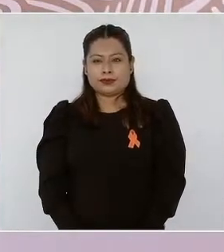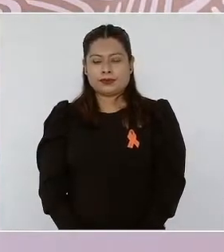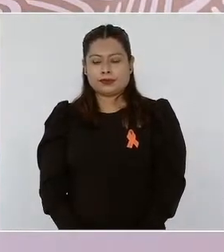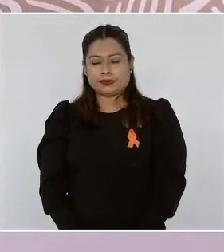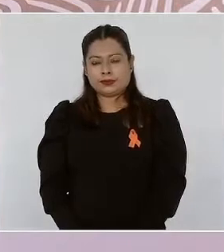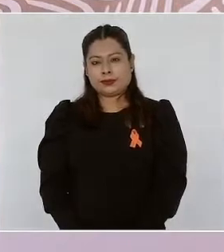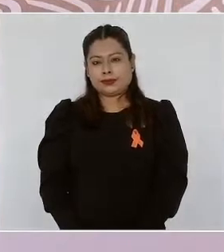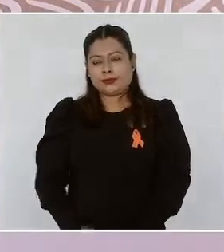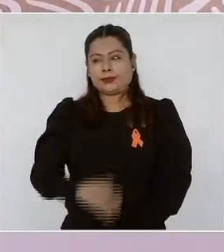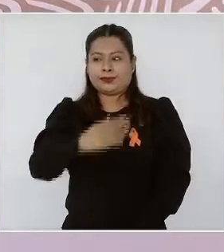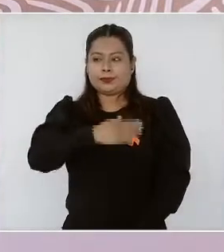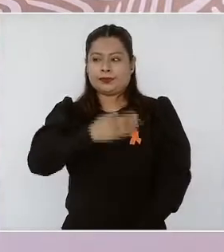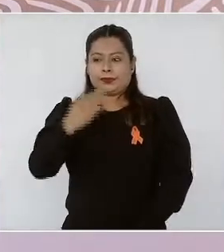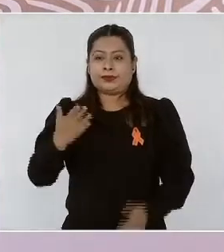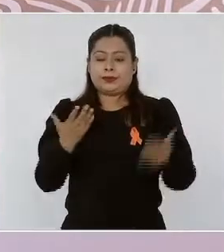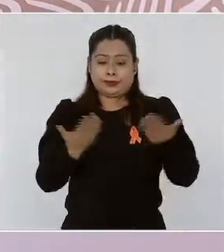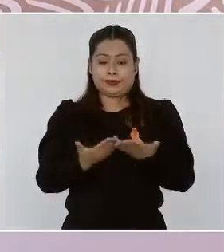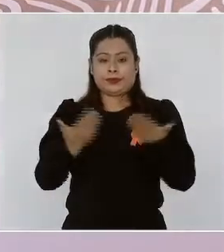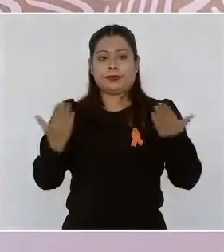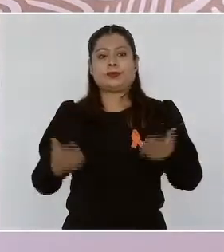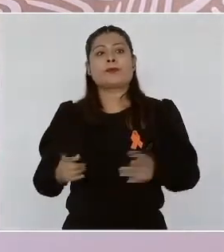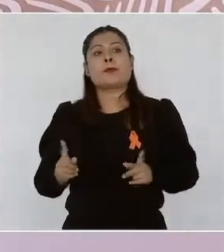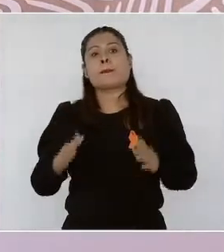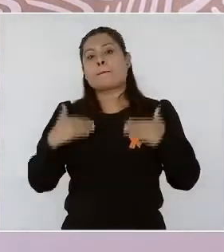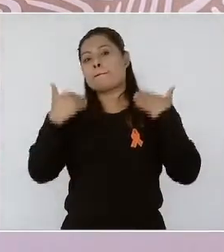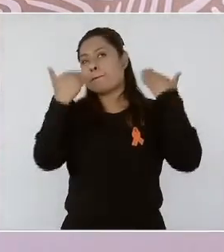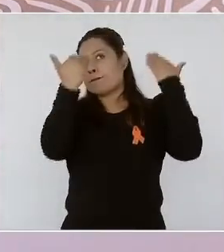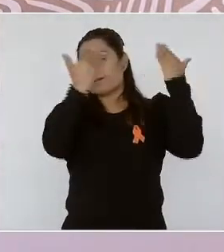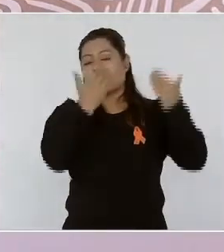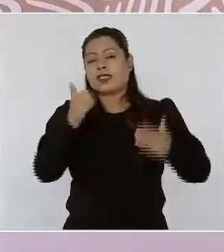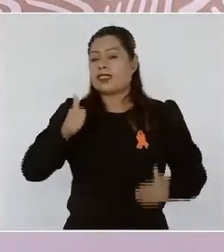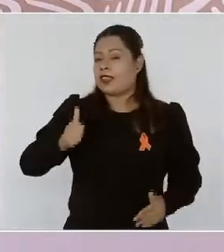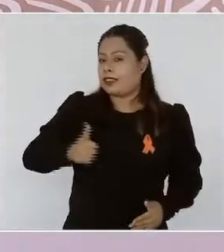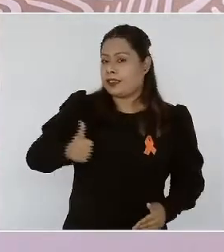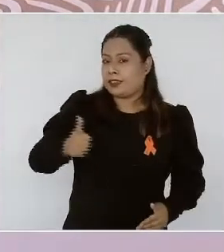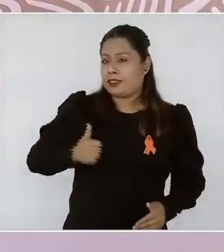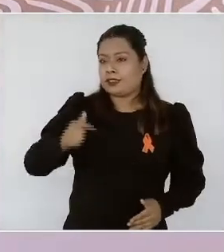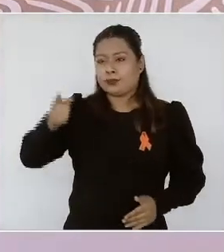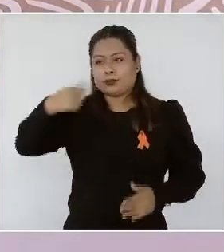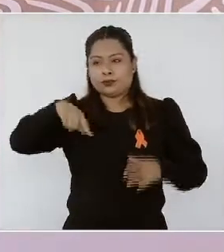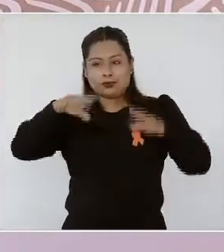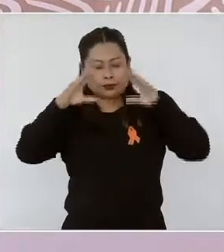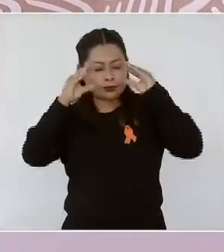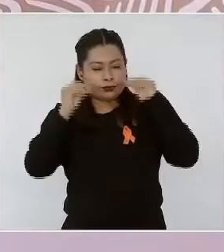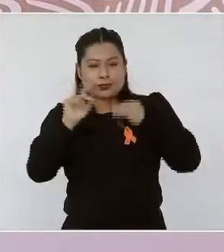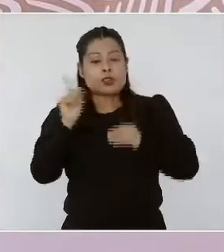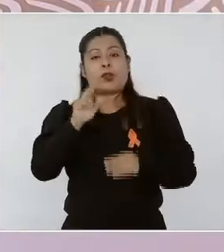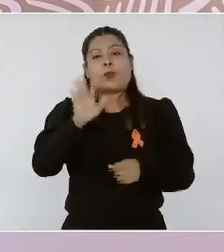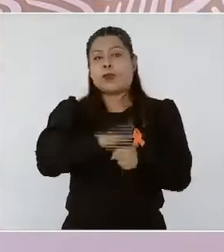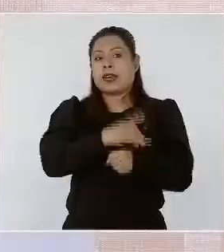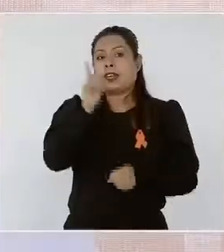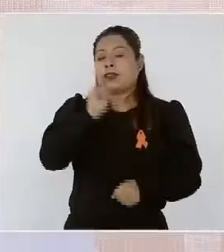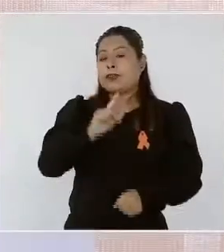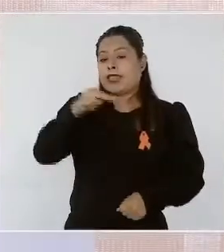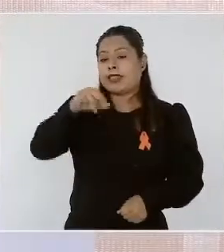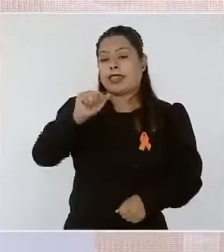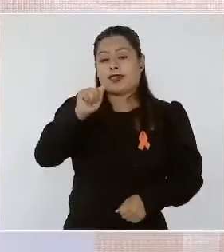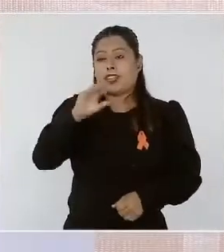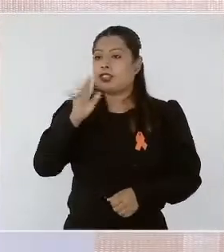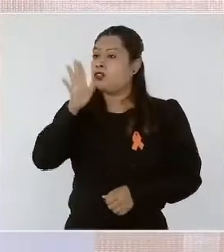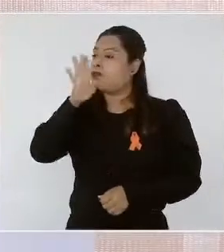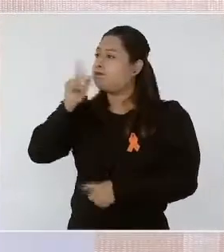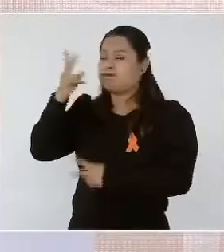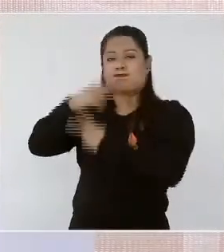Y bueno, vamos a transportarnos a Canadá. No les voy a pedir que cierren sus ojos porque Natasha, que no pudo